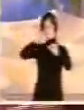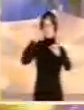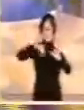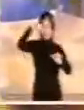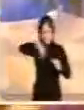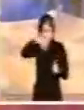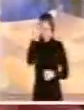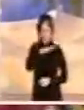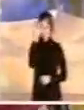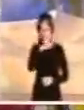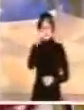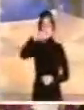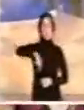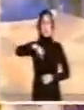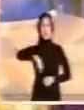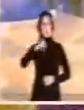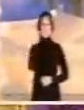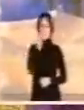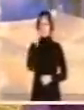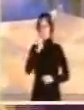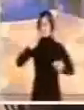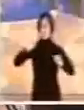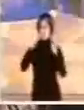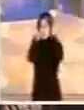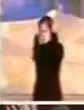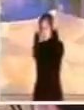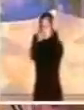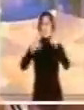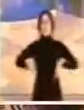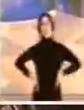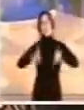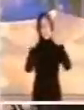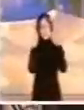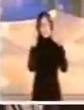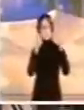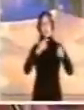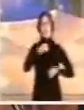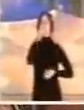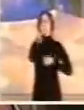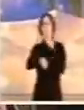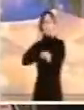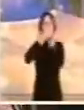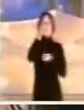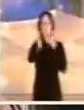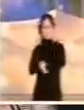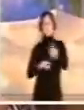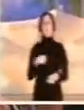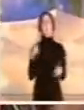año reivindicando la libertad de expresión. Sin más, espero que disfruten con la murga